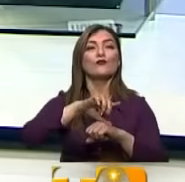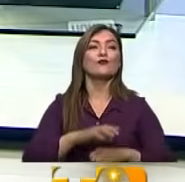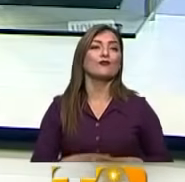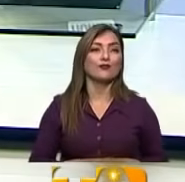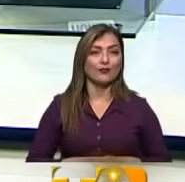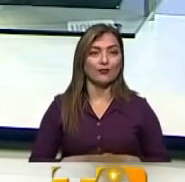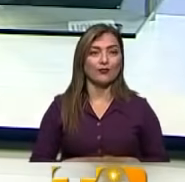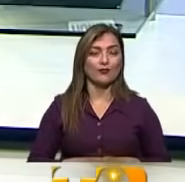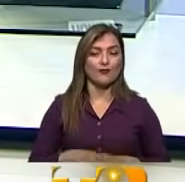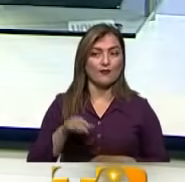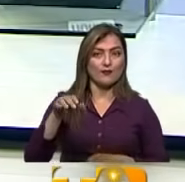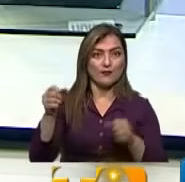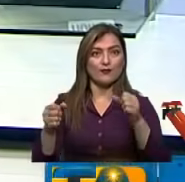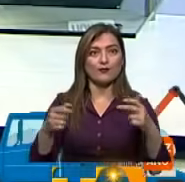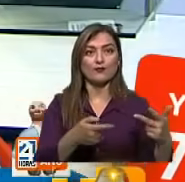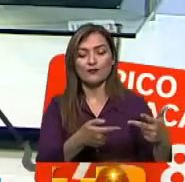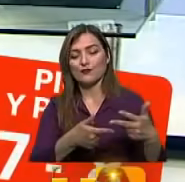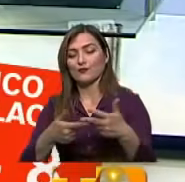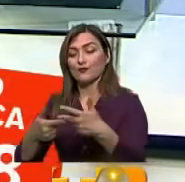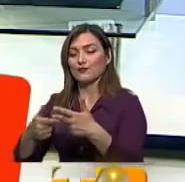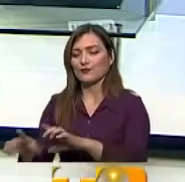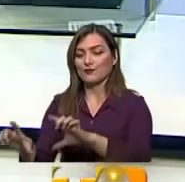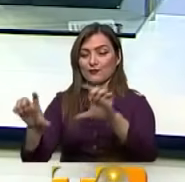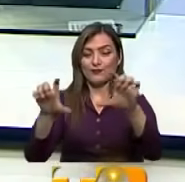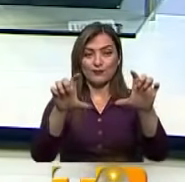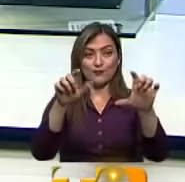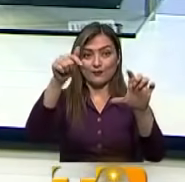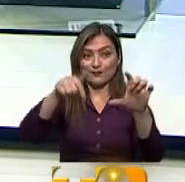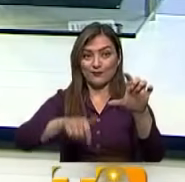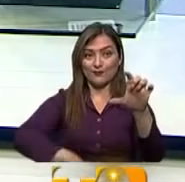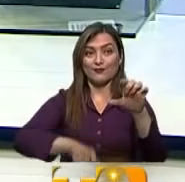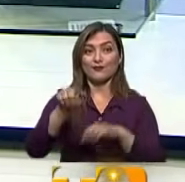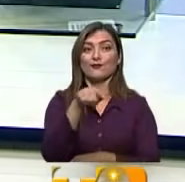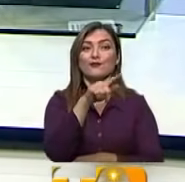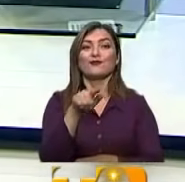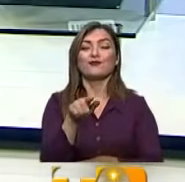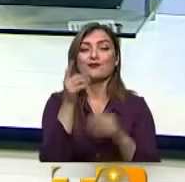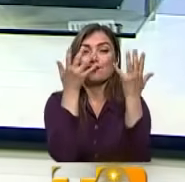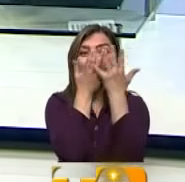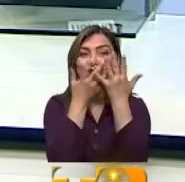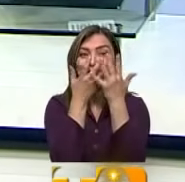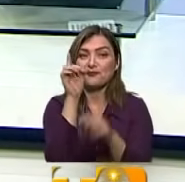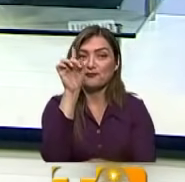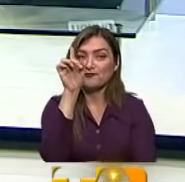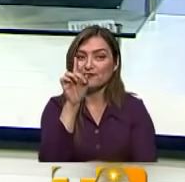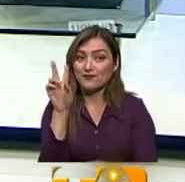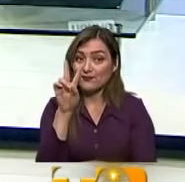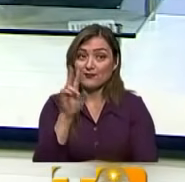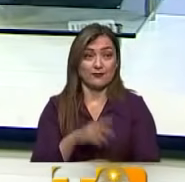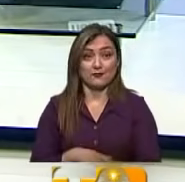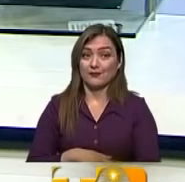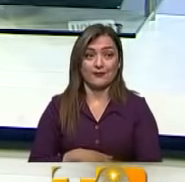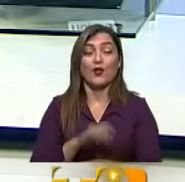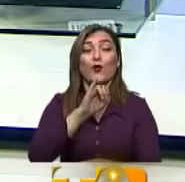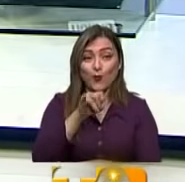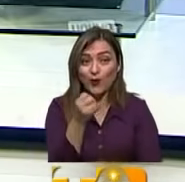7:54 p.m. Vamos a llamar a la Wincha de Teleamazonas para que nos recuerde la restricción vehicular para hoy. Sobre todo para que la gente no se confunda. No crea que es viernes, estamos jueves. Si hoy